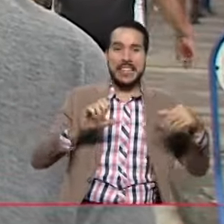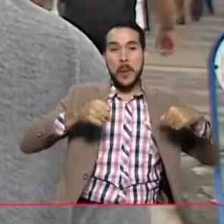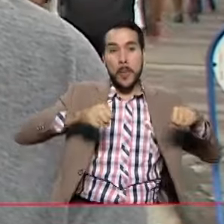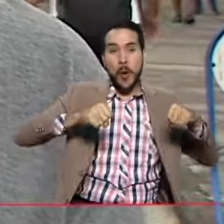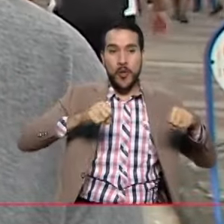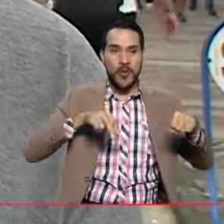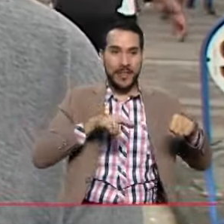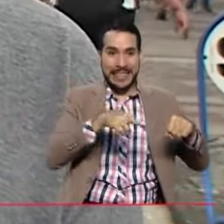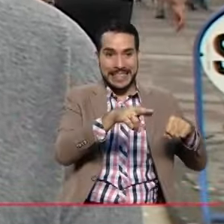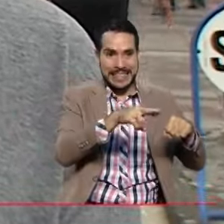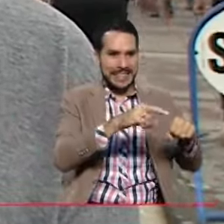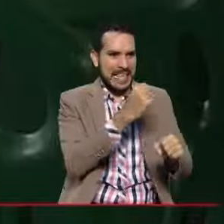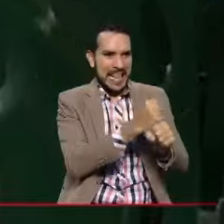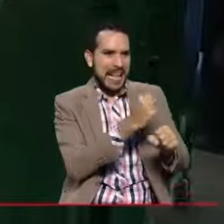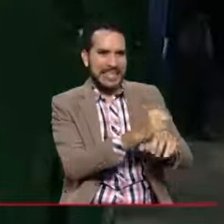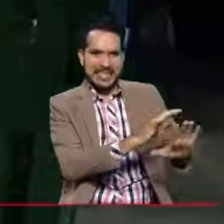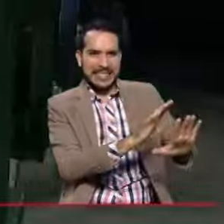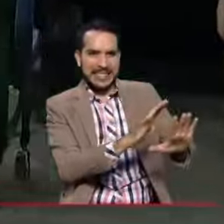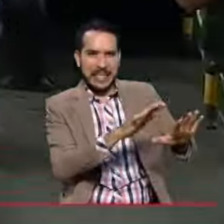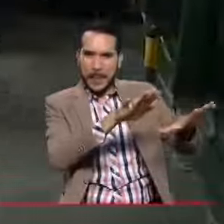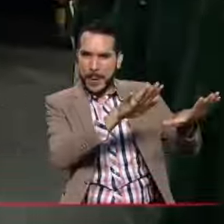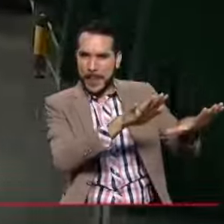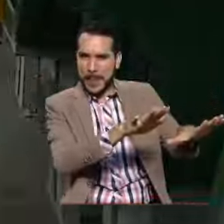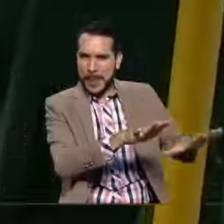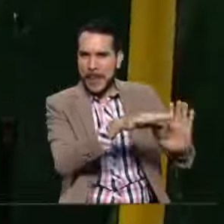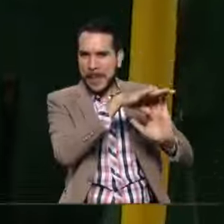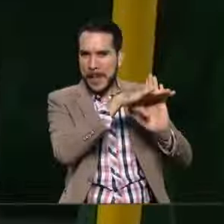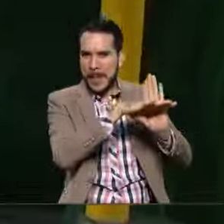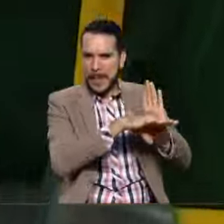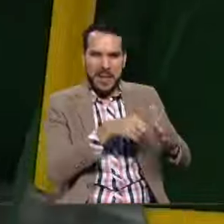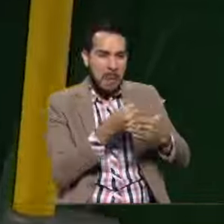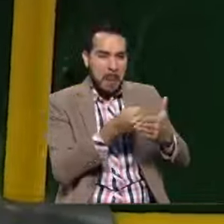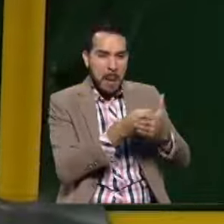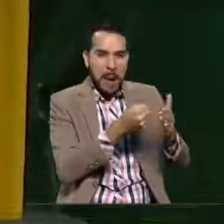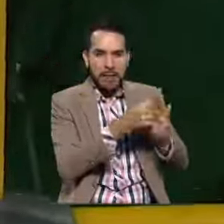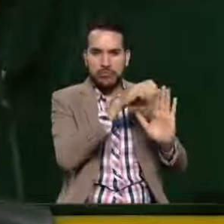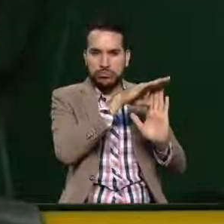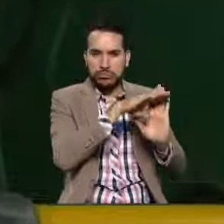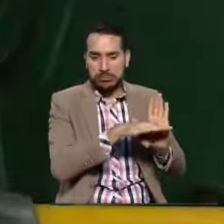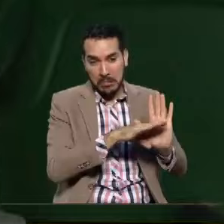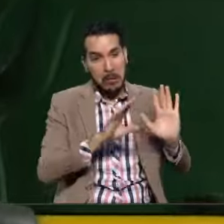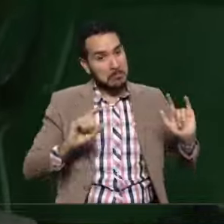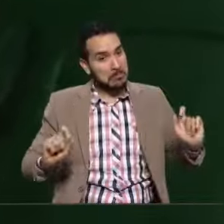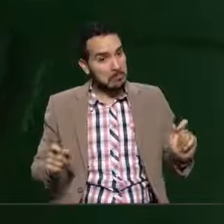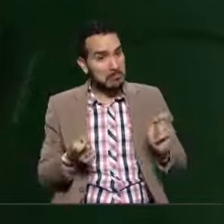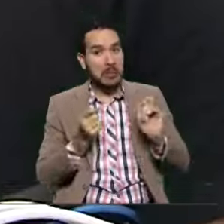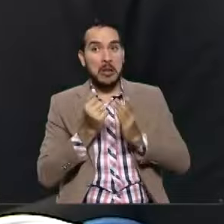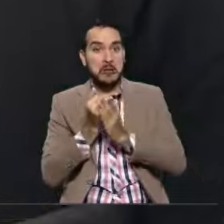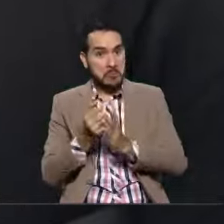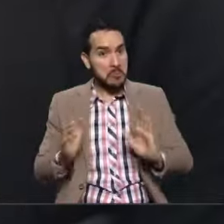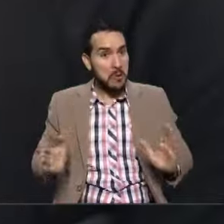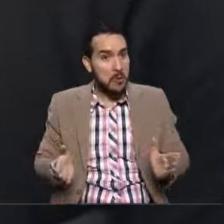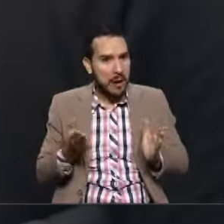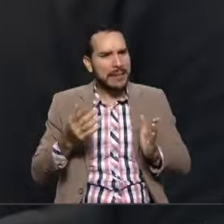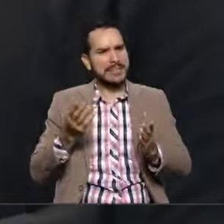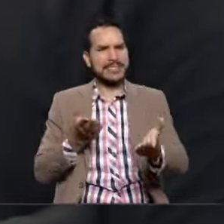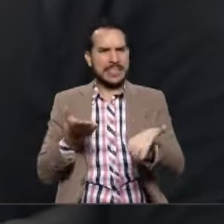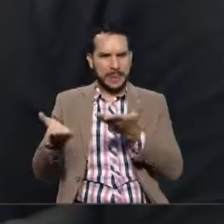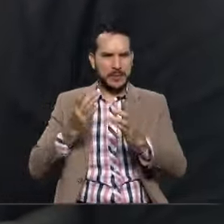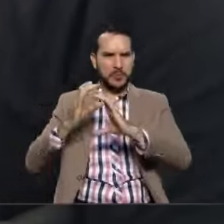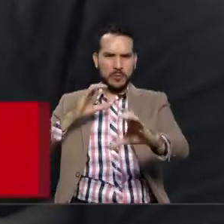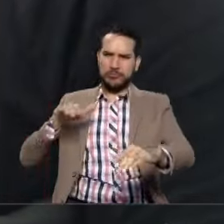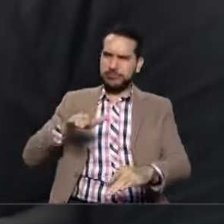menos accidentes. Me parece interesante. Ojalá sea un servicio que pueda durar bastante tiempo. La verdad, pues,